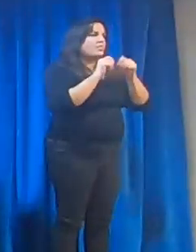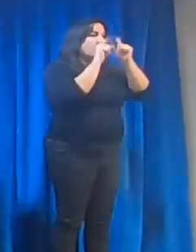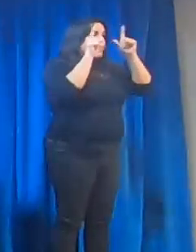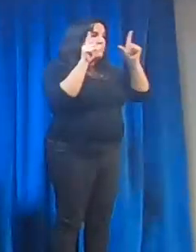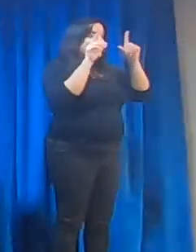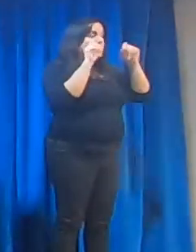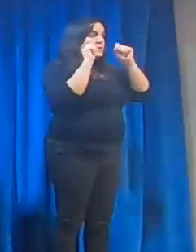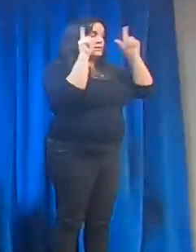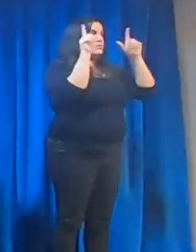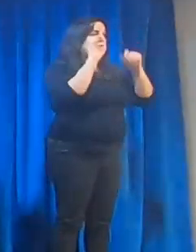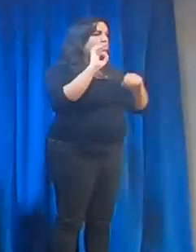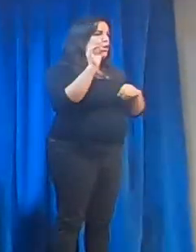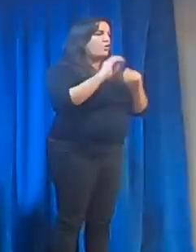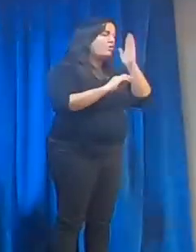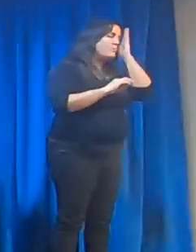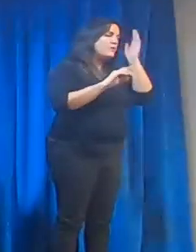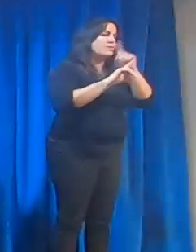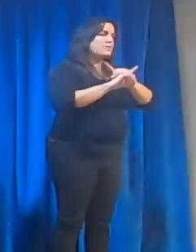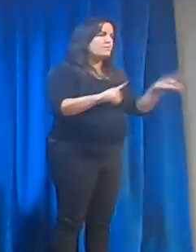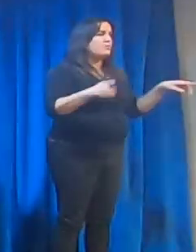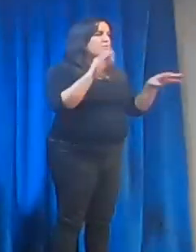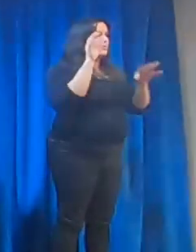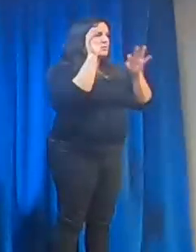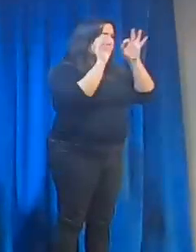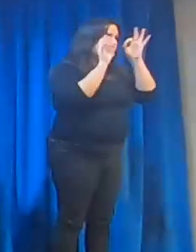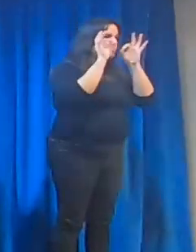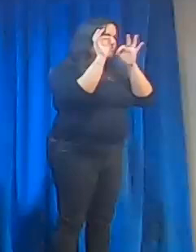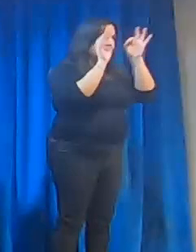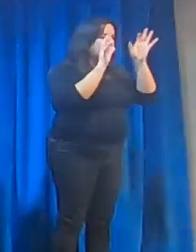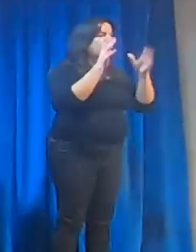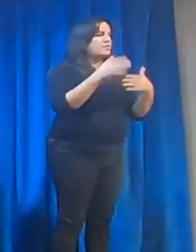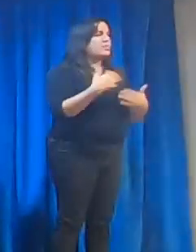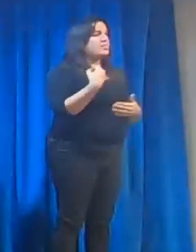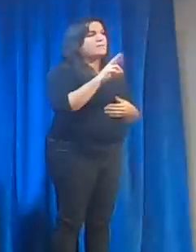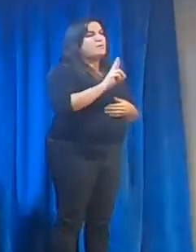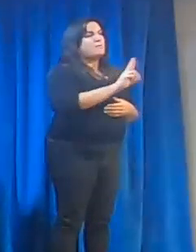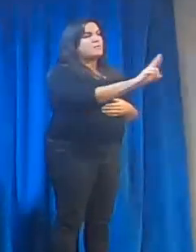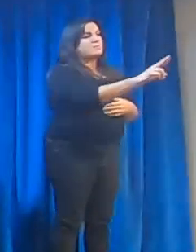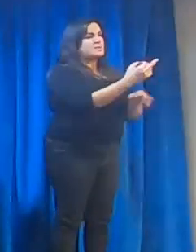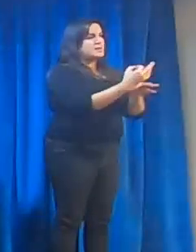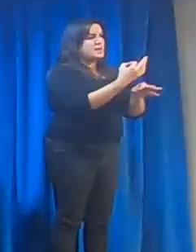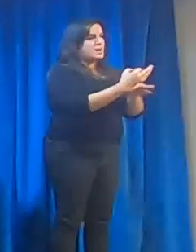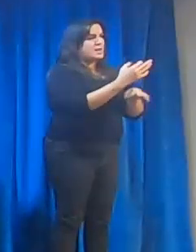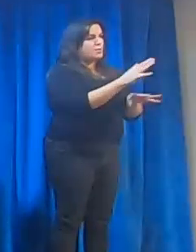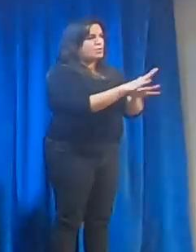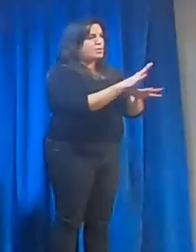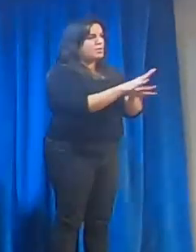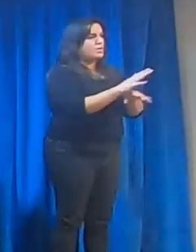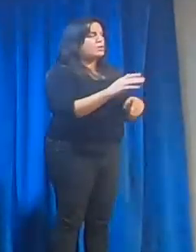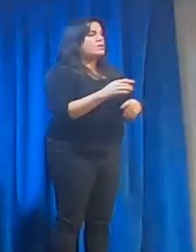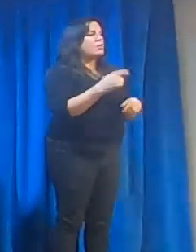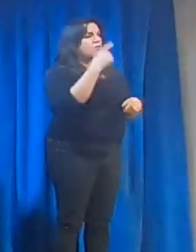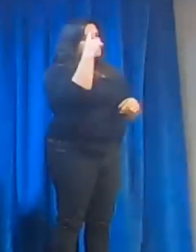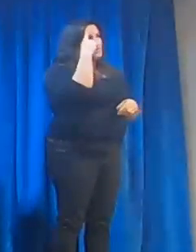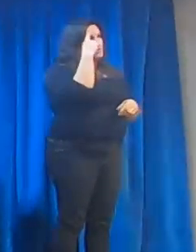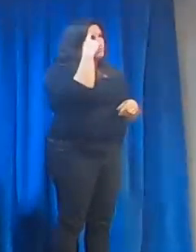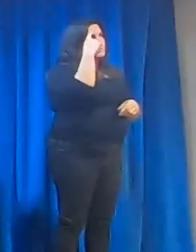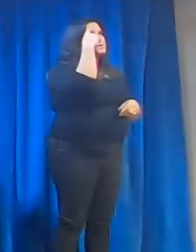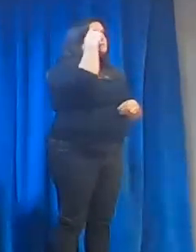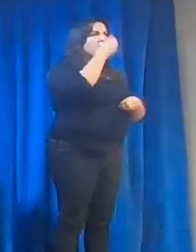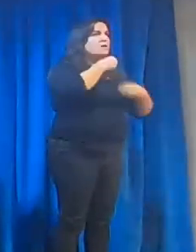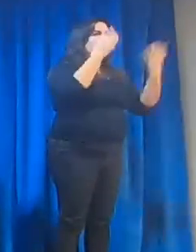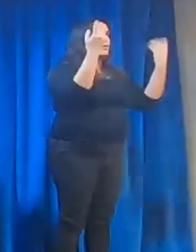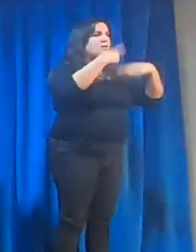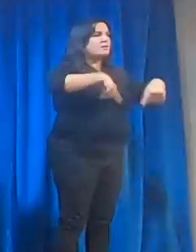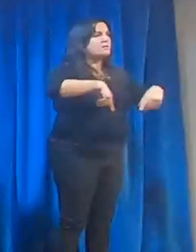Bleimans decía siempre que hay que permitir, y que las escuelas a veces no permiten, el vagabundeo psíquico. Una palabra